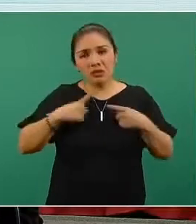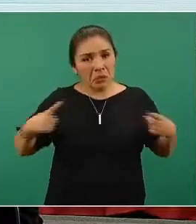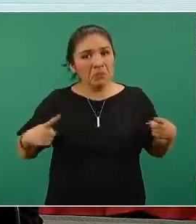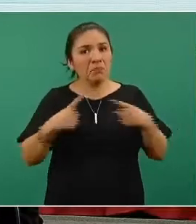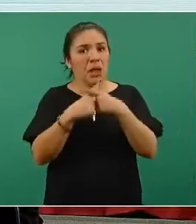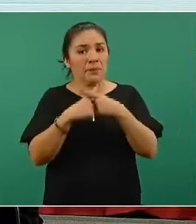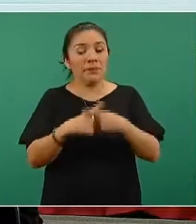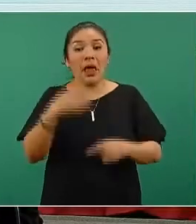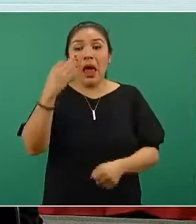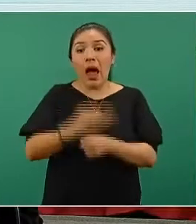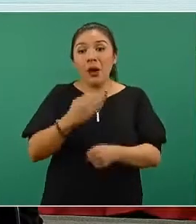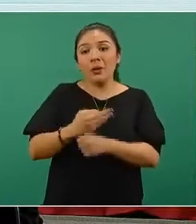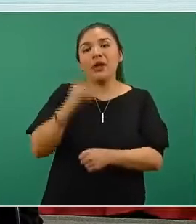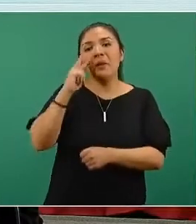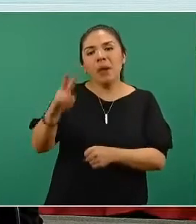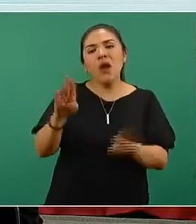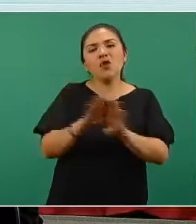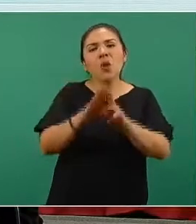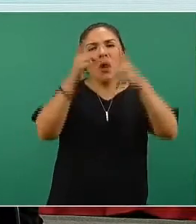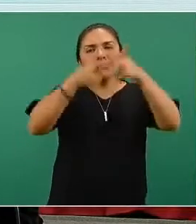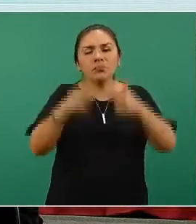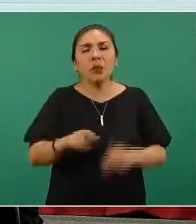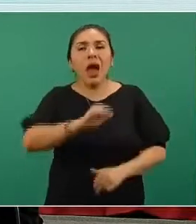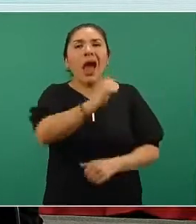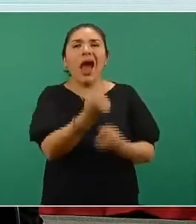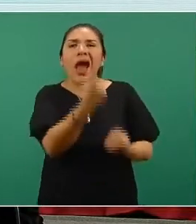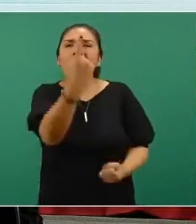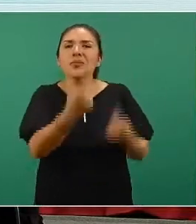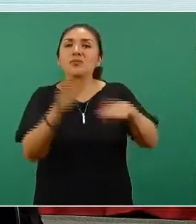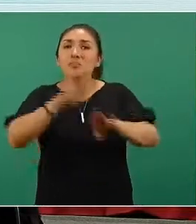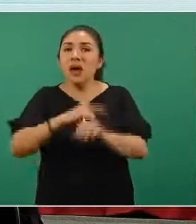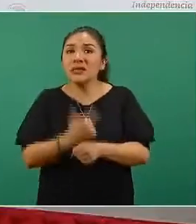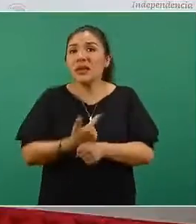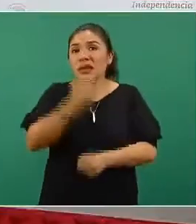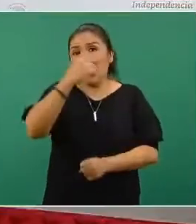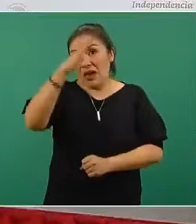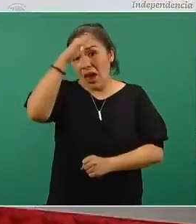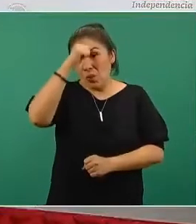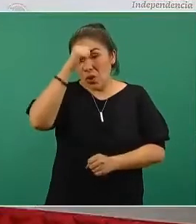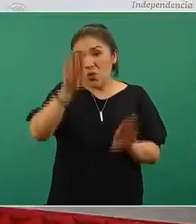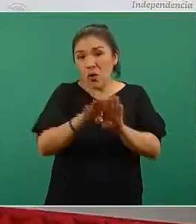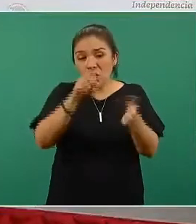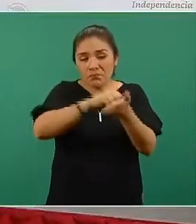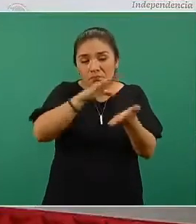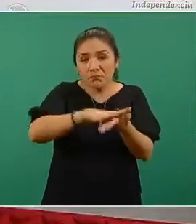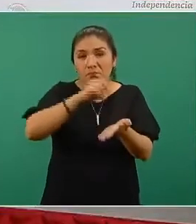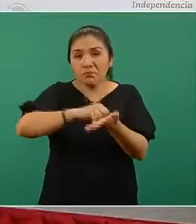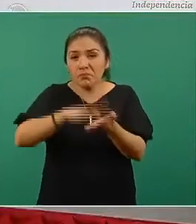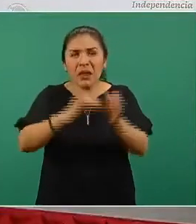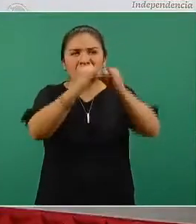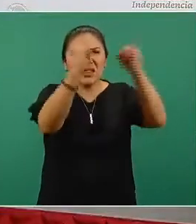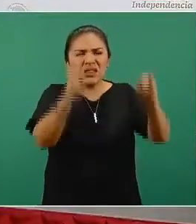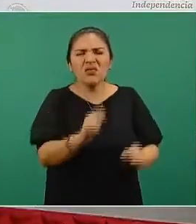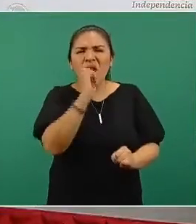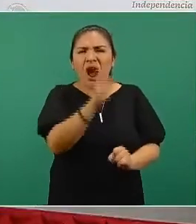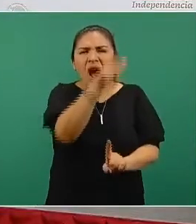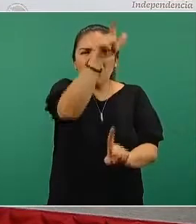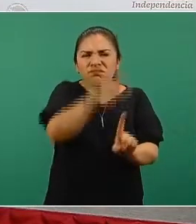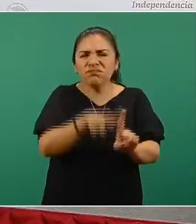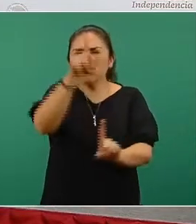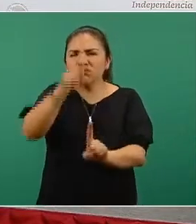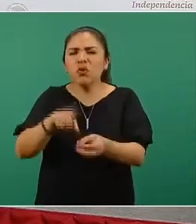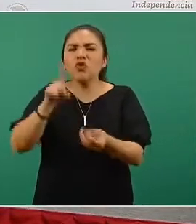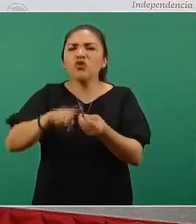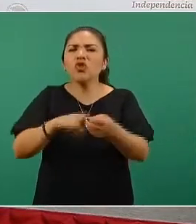tenemos algunas de las estadísticas de estos casos graves de acuerdo a las diferentes características individuales y en los estados donde